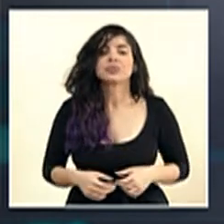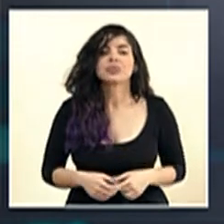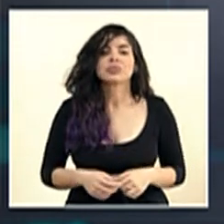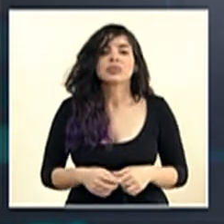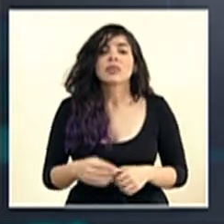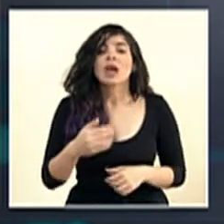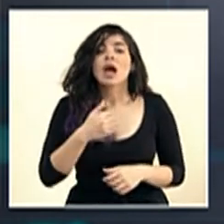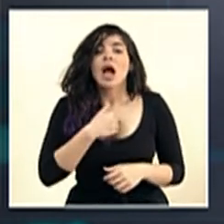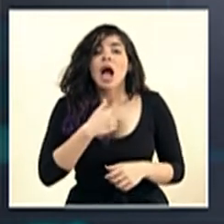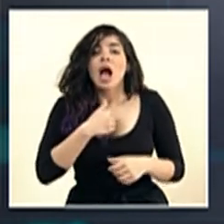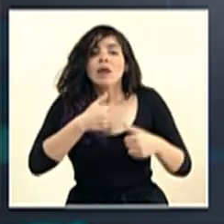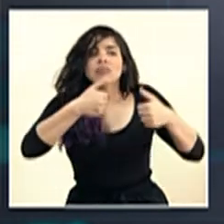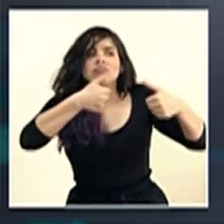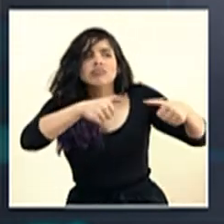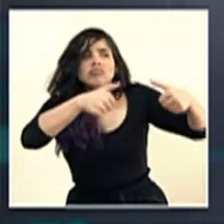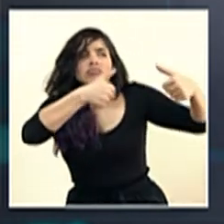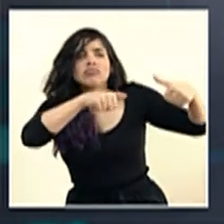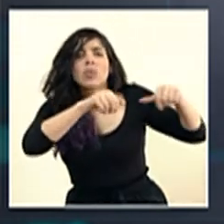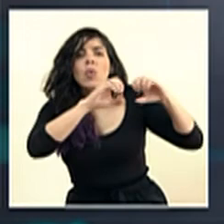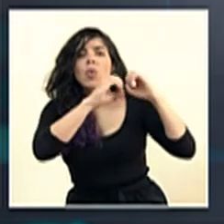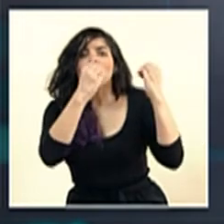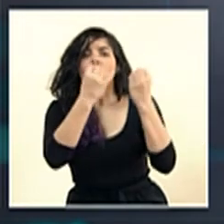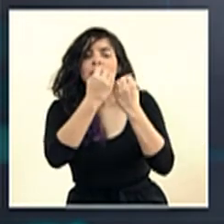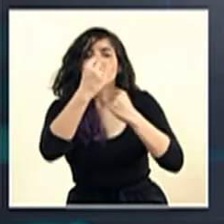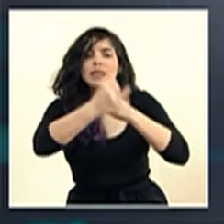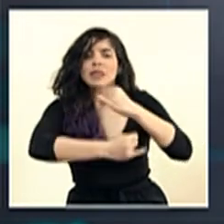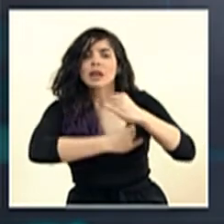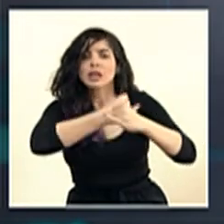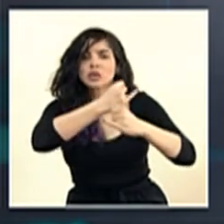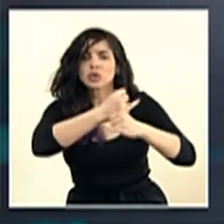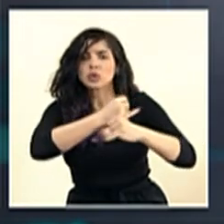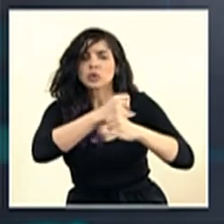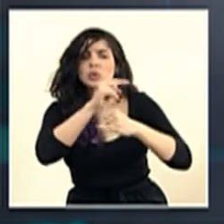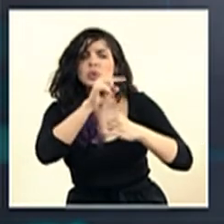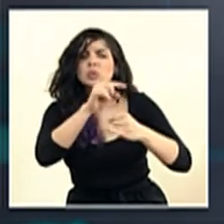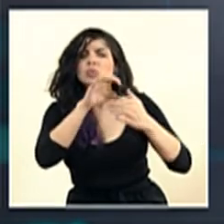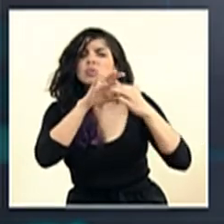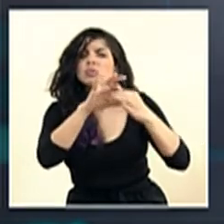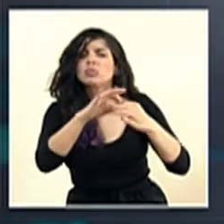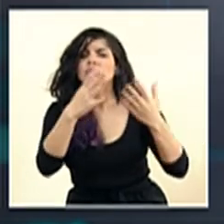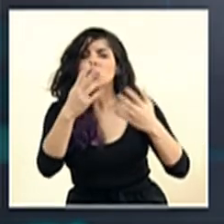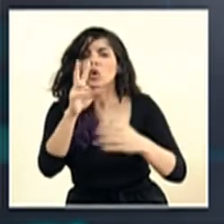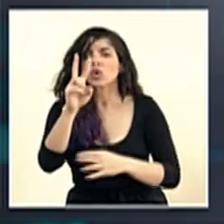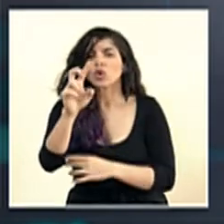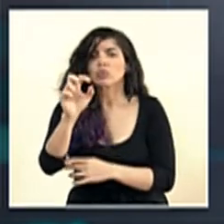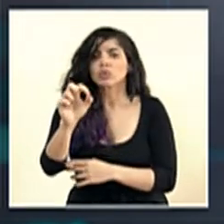Tenemos acuerdos con organismos internacionales que corresponden a un